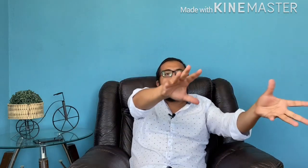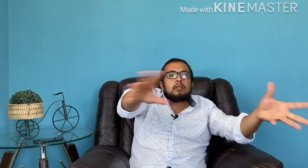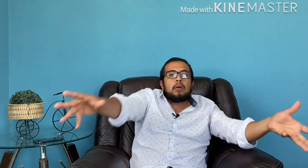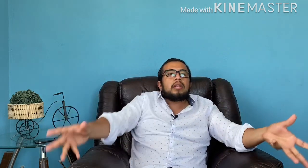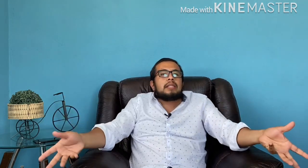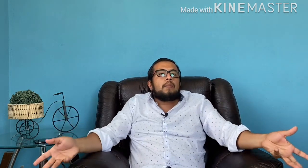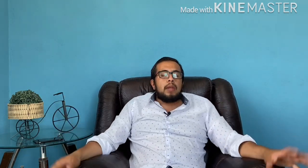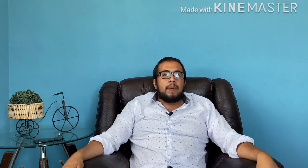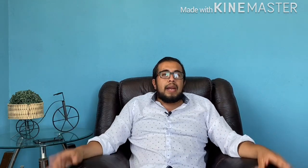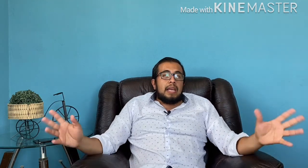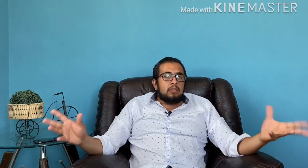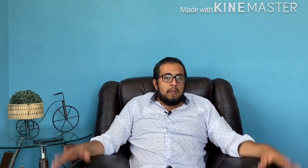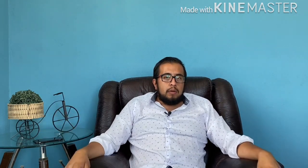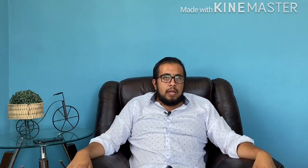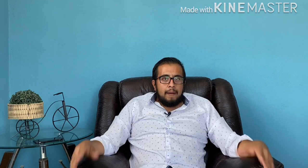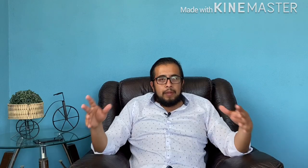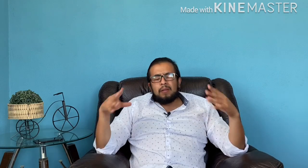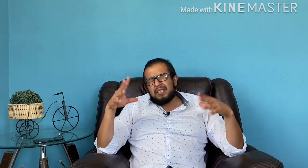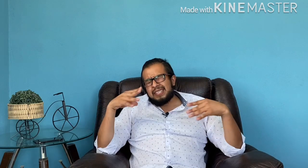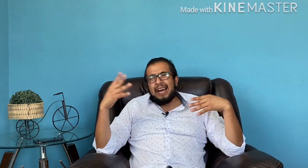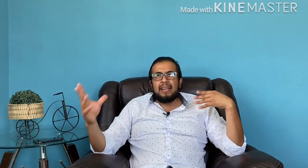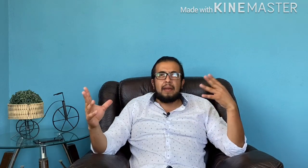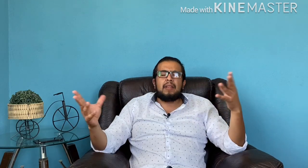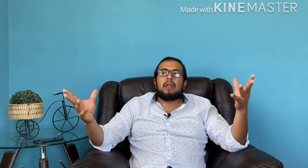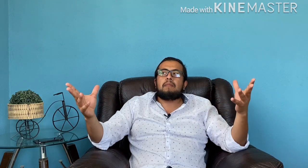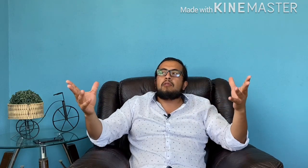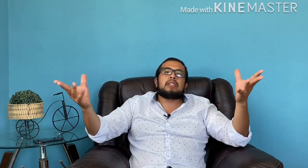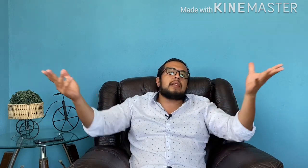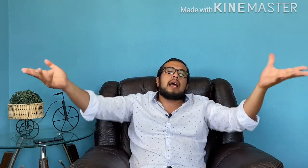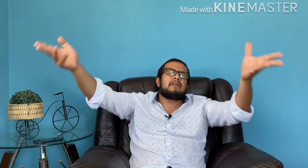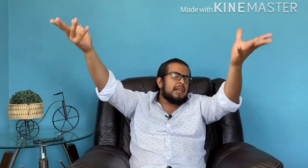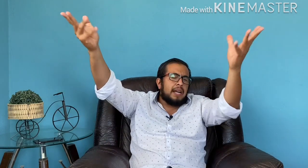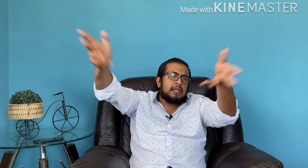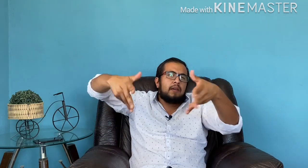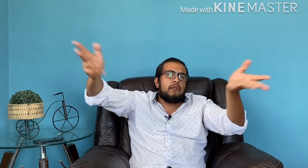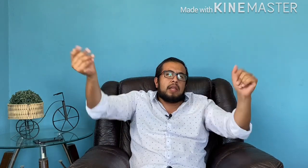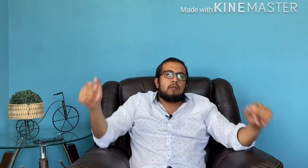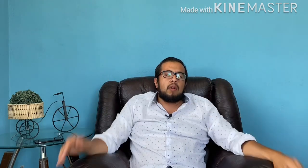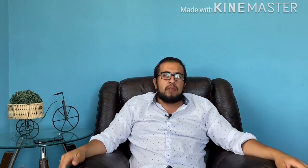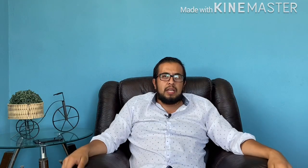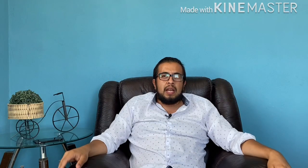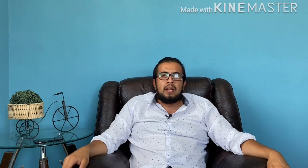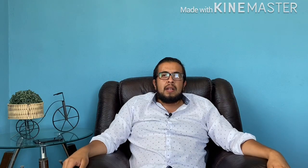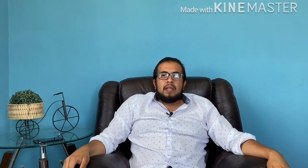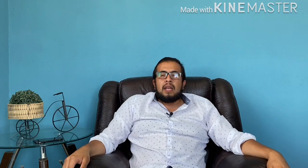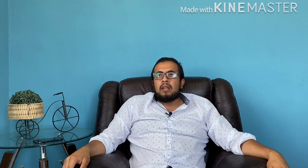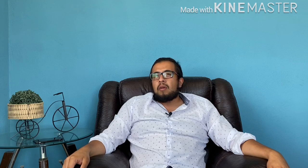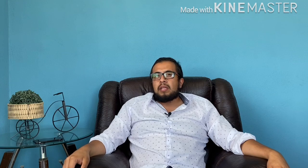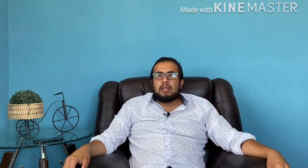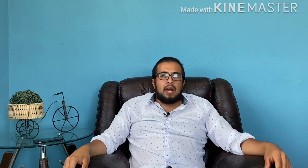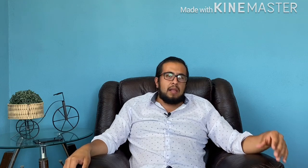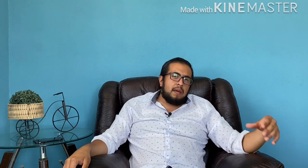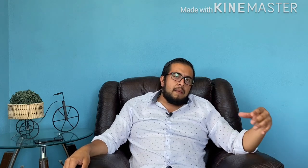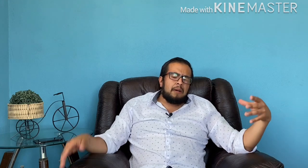por aquellos que ahorita sí pueden parar en su mayoría. Entonces, a alguien que vende, no sé, tacos de canasta fuera de una oficina de la